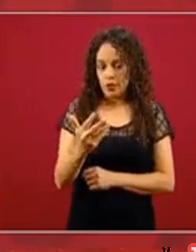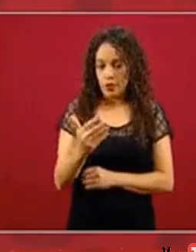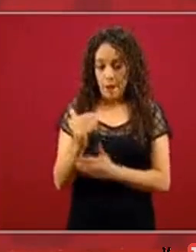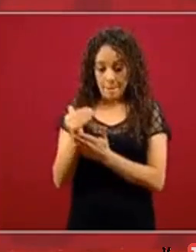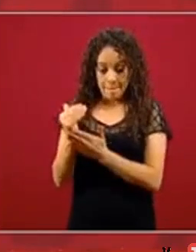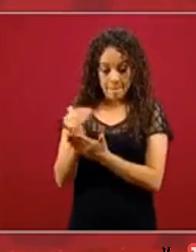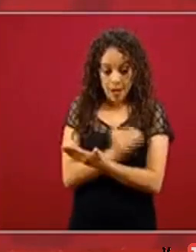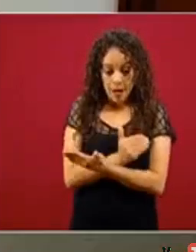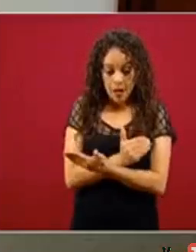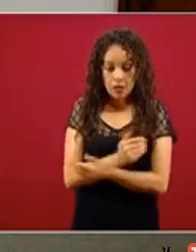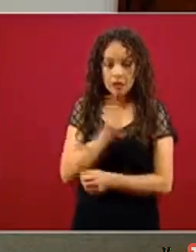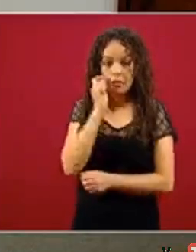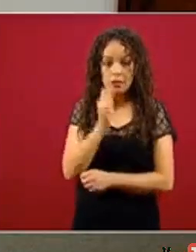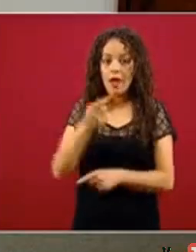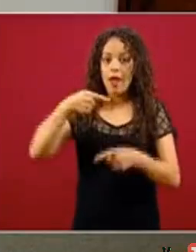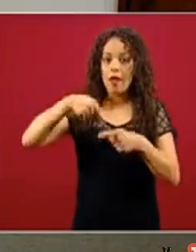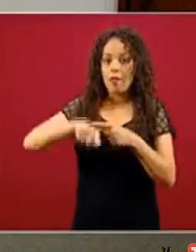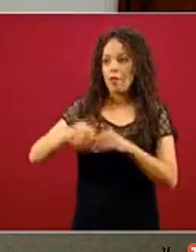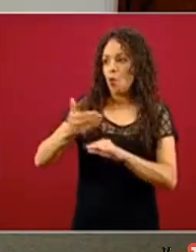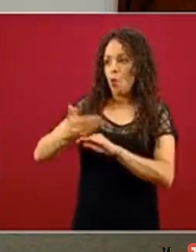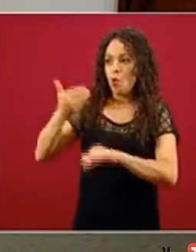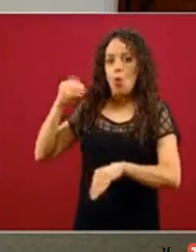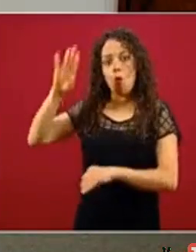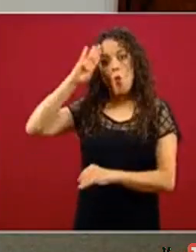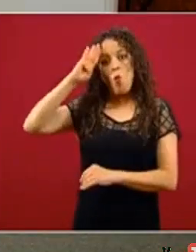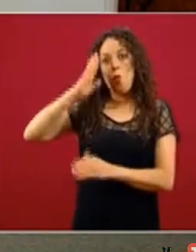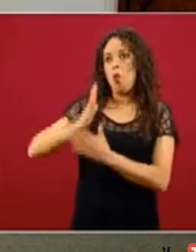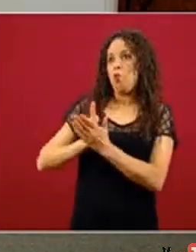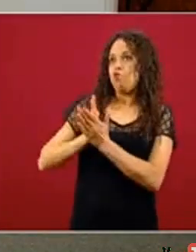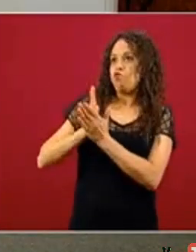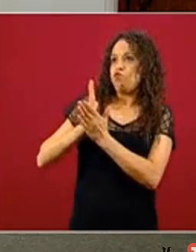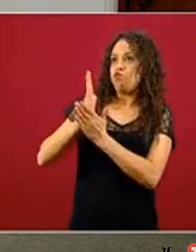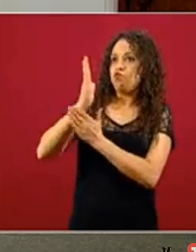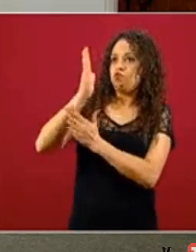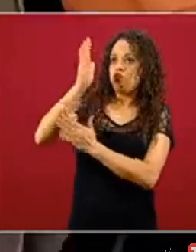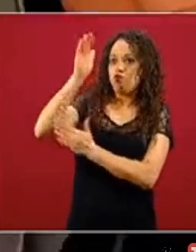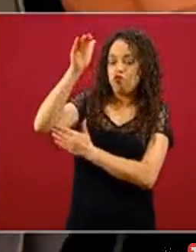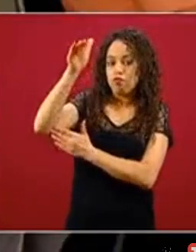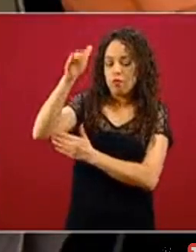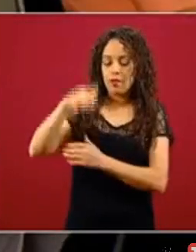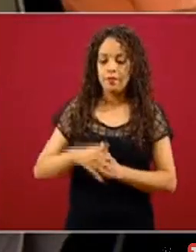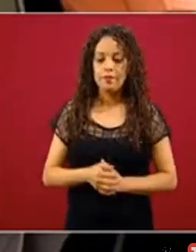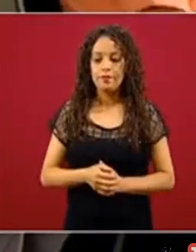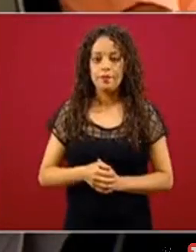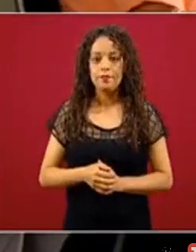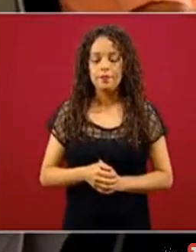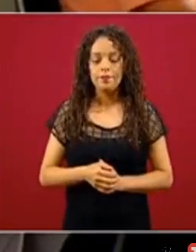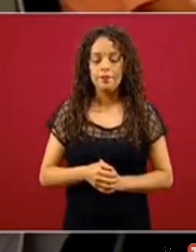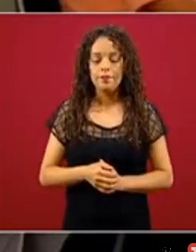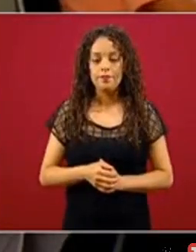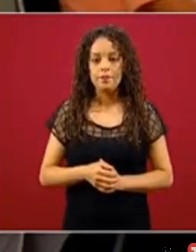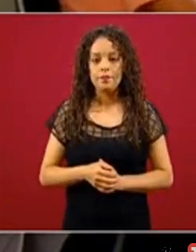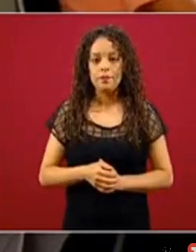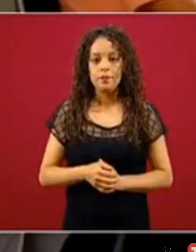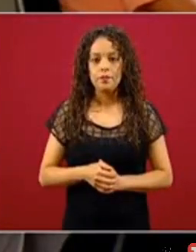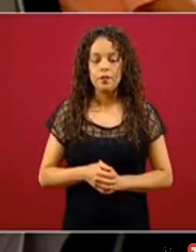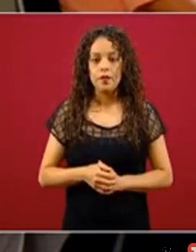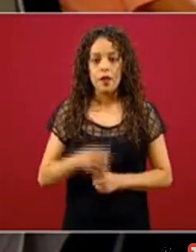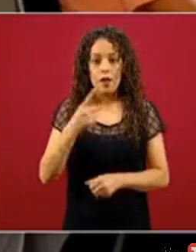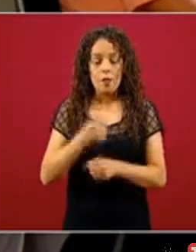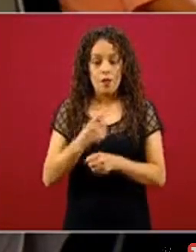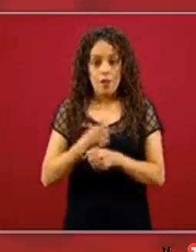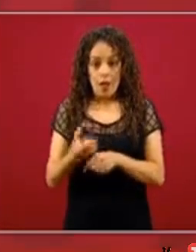el periodo de crecimiento exponencial. Está claro que antes de, en los primeros semanas de marzo,